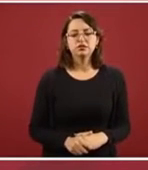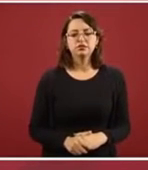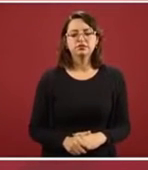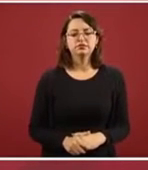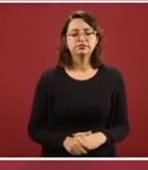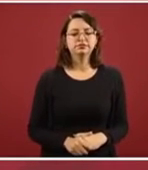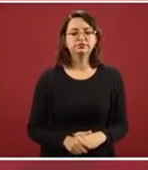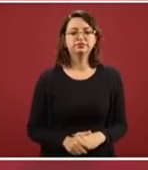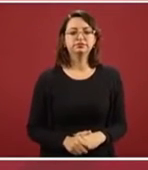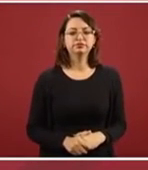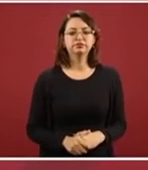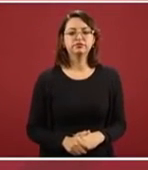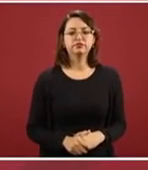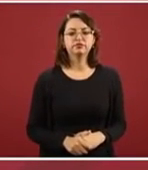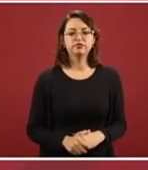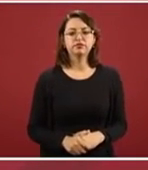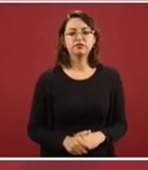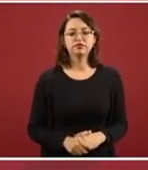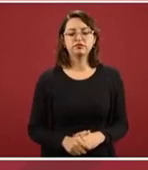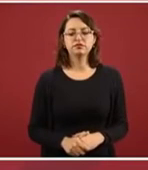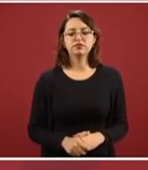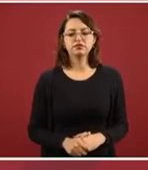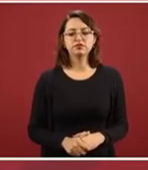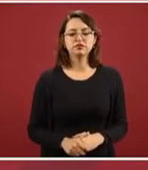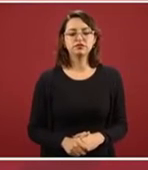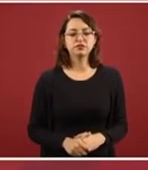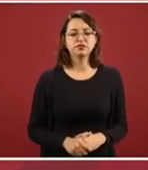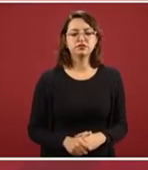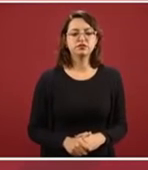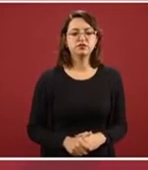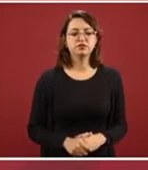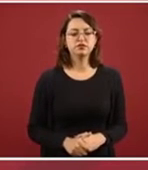Pero no permitir ya que